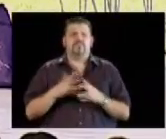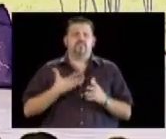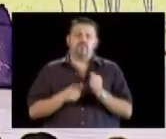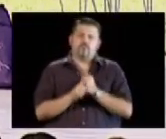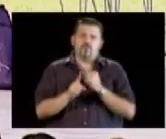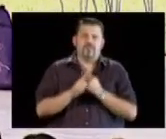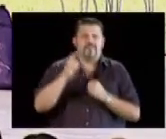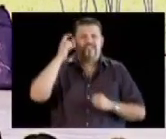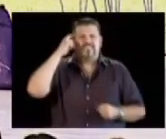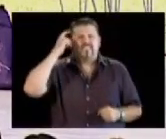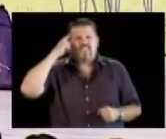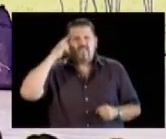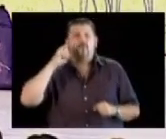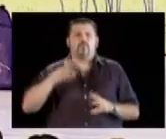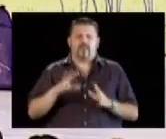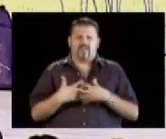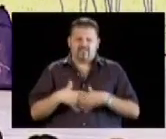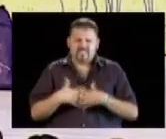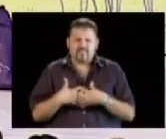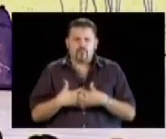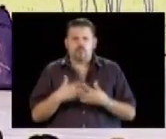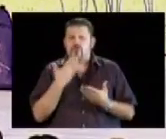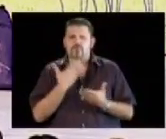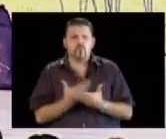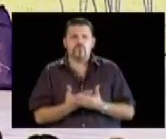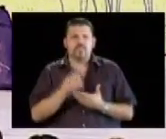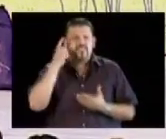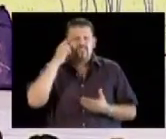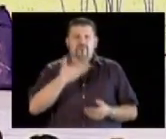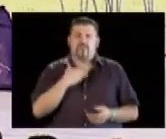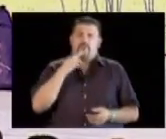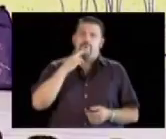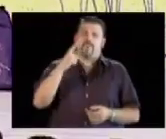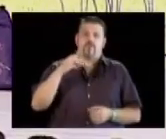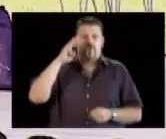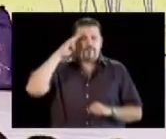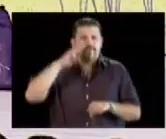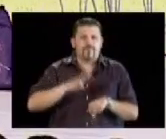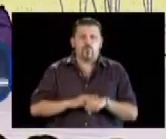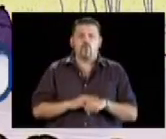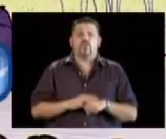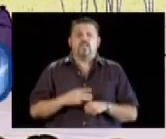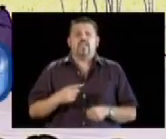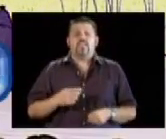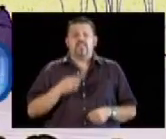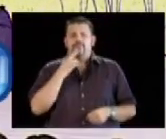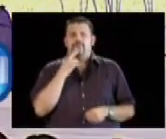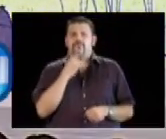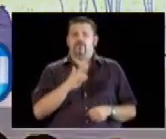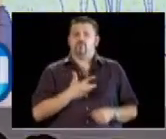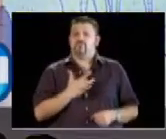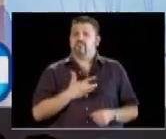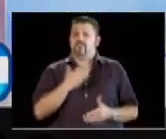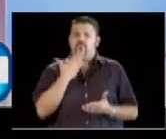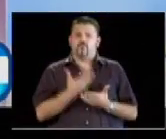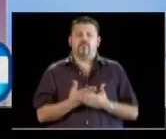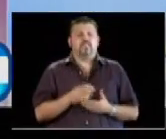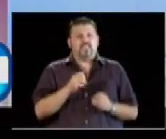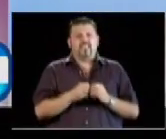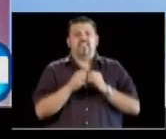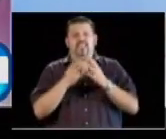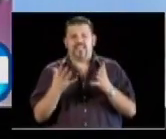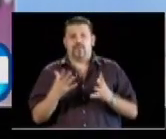que las neuronas del cerebro funcionen mucho mejor, mayor memoria, mejor concentración, y por supuesto van a tener un